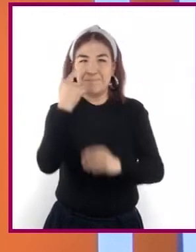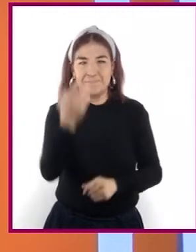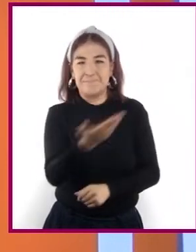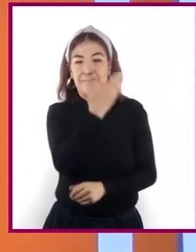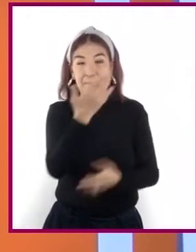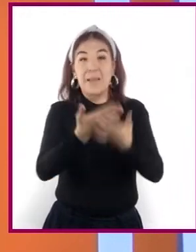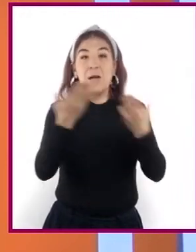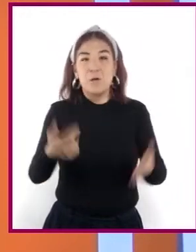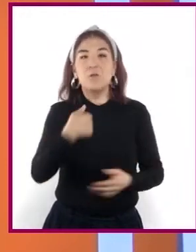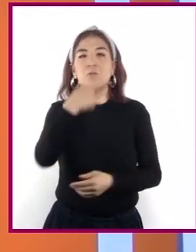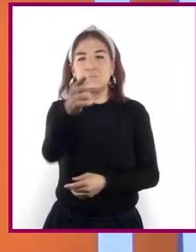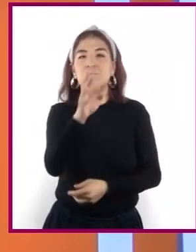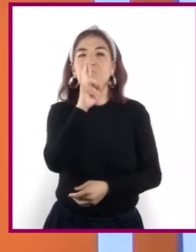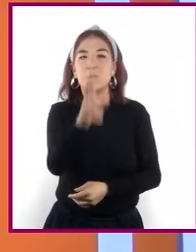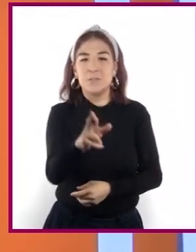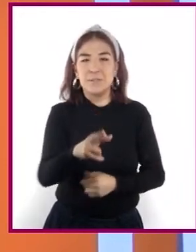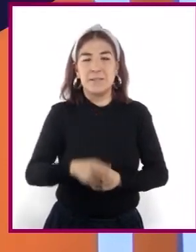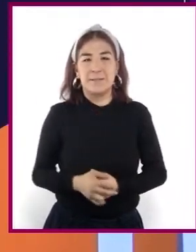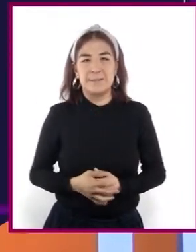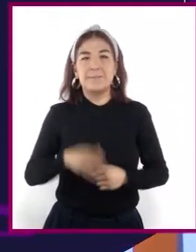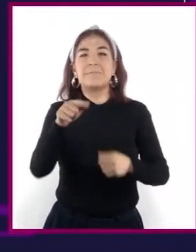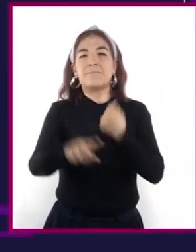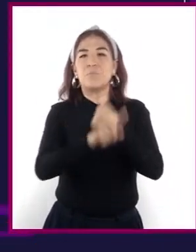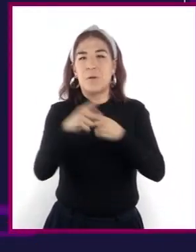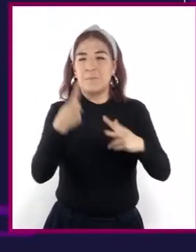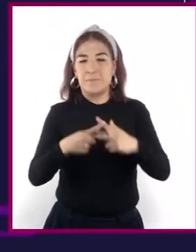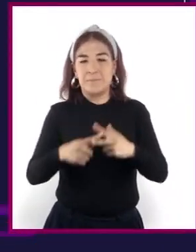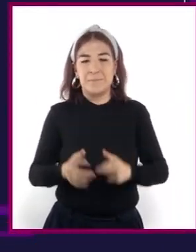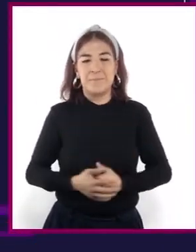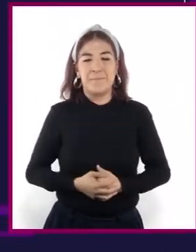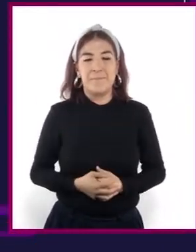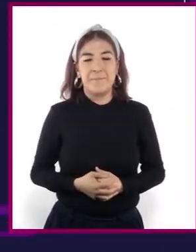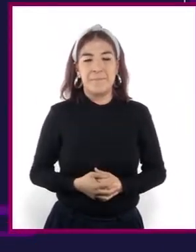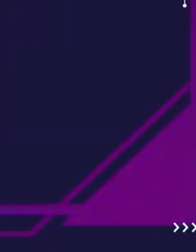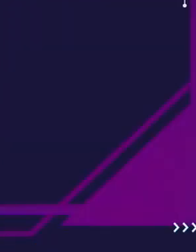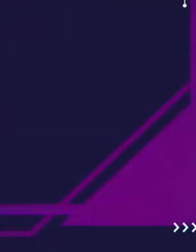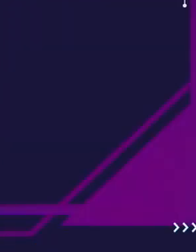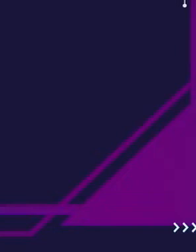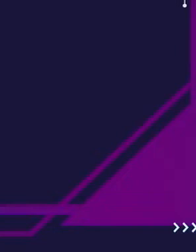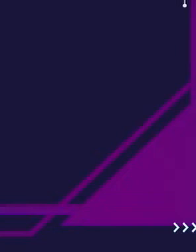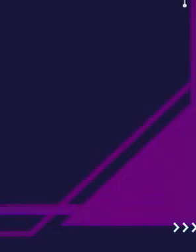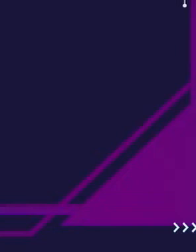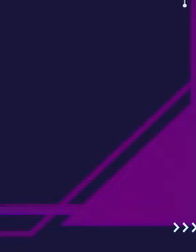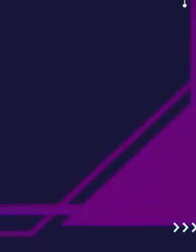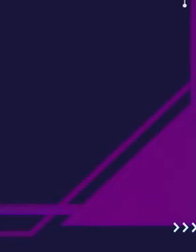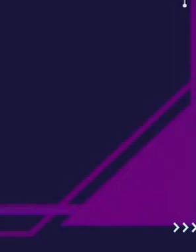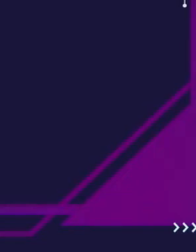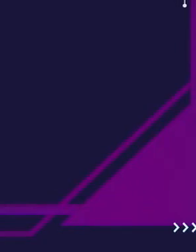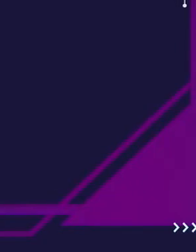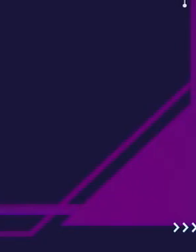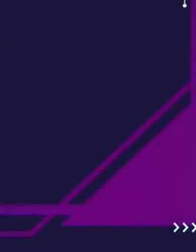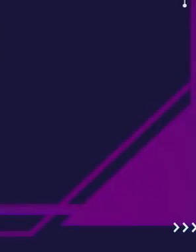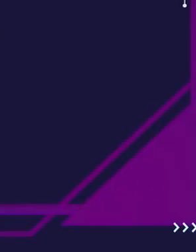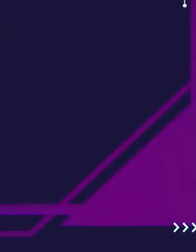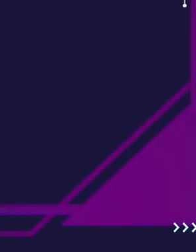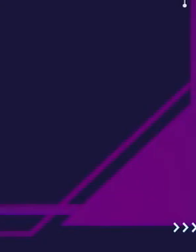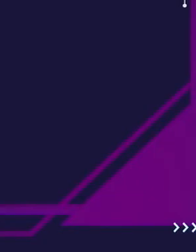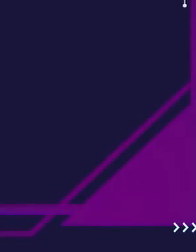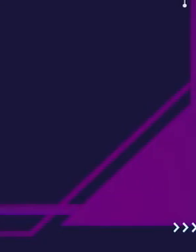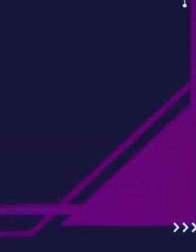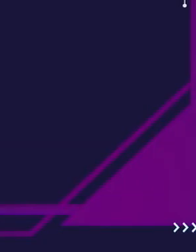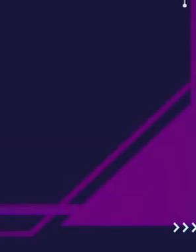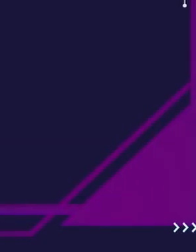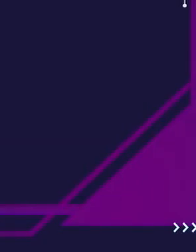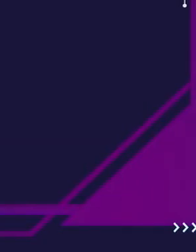Ahora les propongo resolver la siguiente situación. Zoe vende alimento para perro. Esta